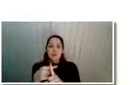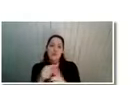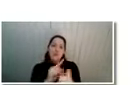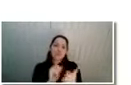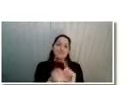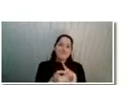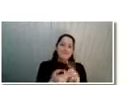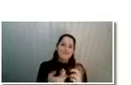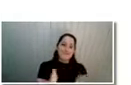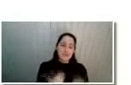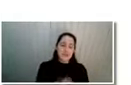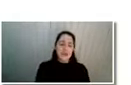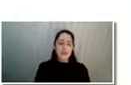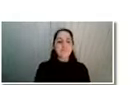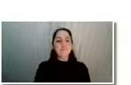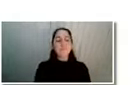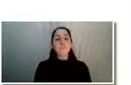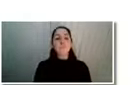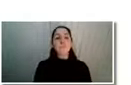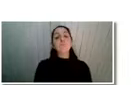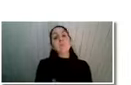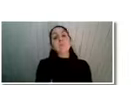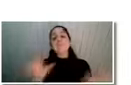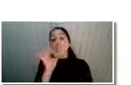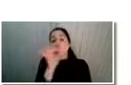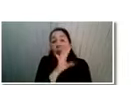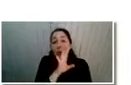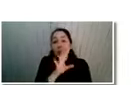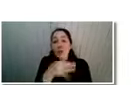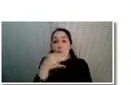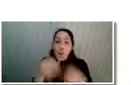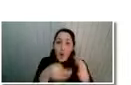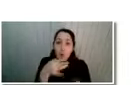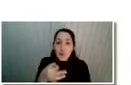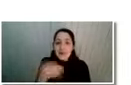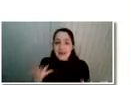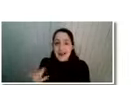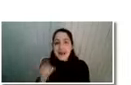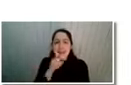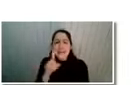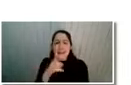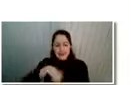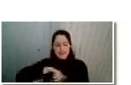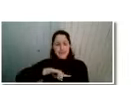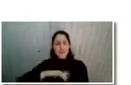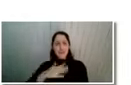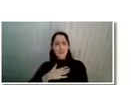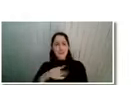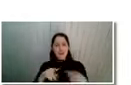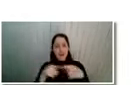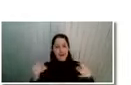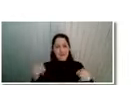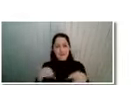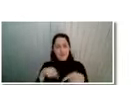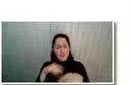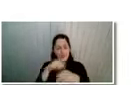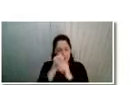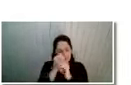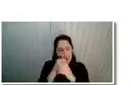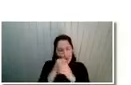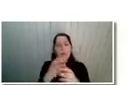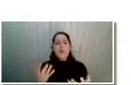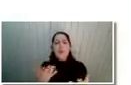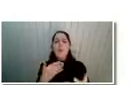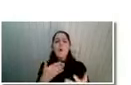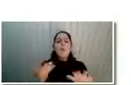finalizar, entonces, les quiero contar quiénes somos en estos laboratorios y contarles de dónde vienen, de dónde se forman. Yo algo les dije